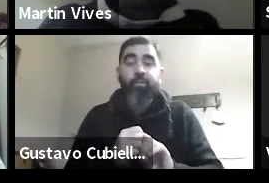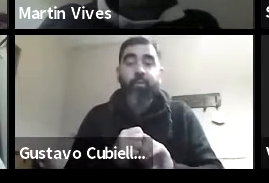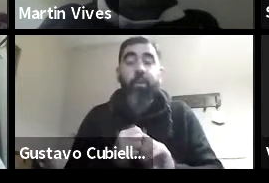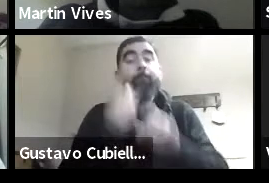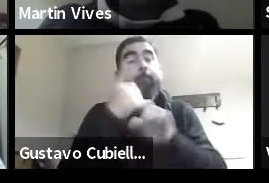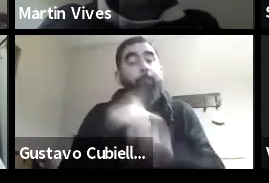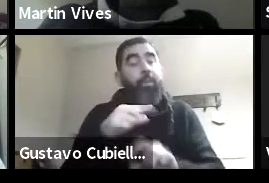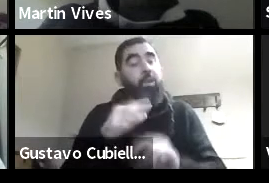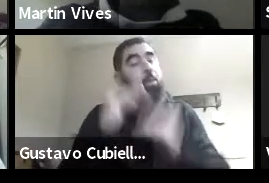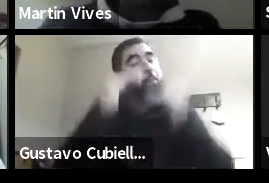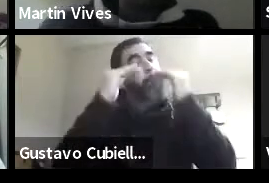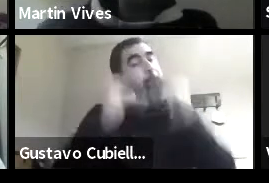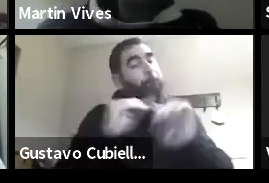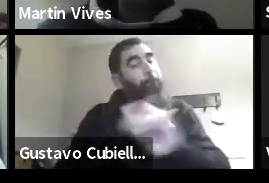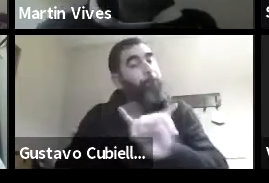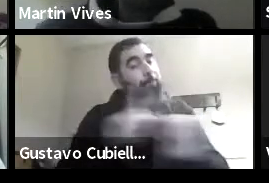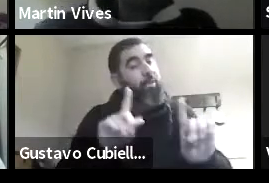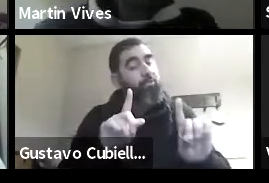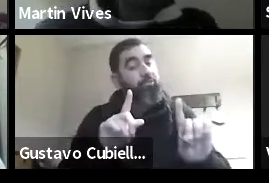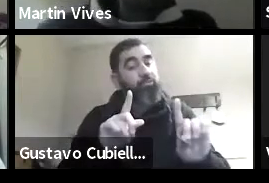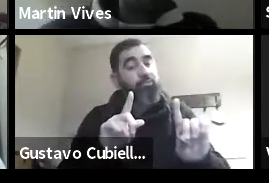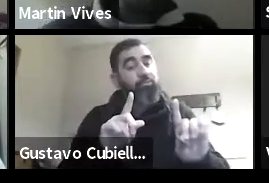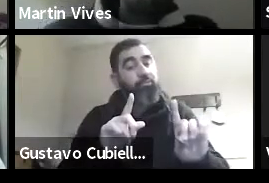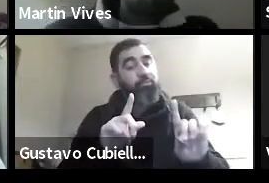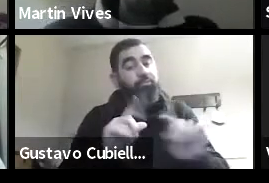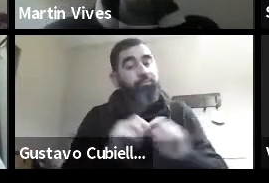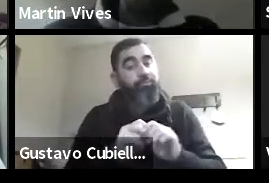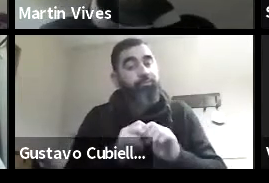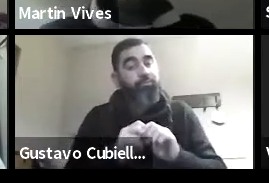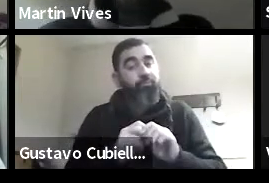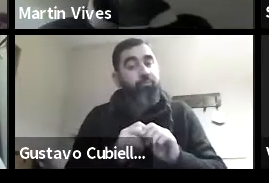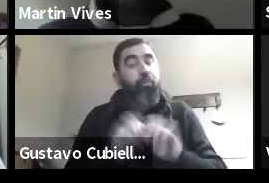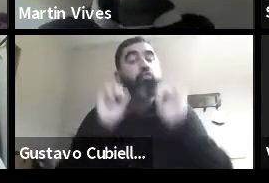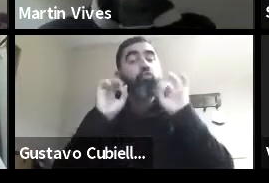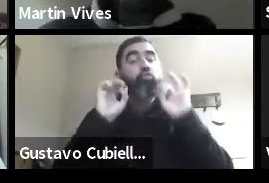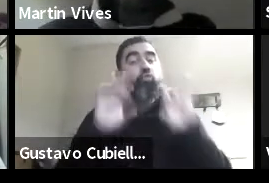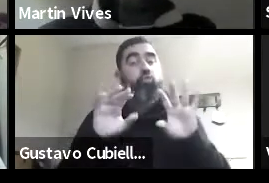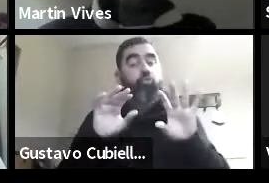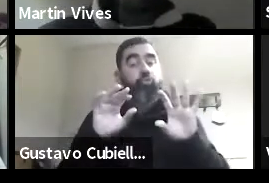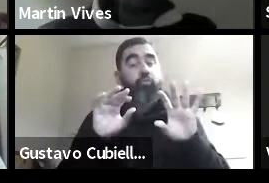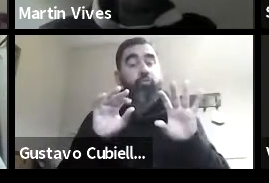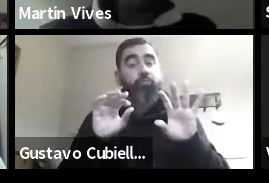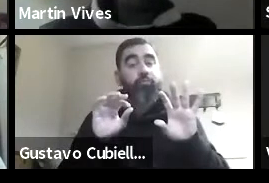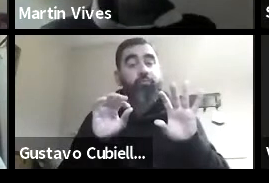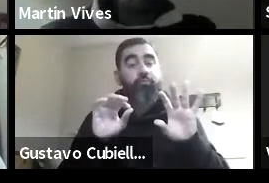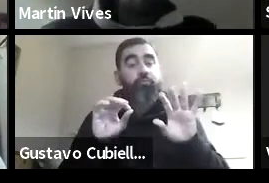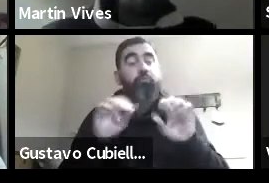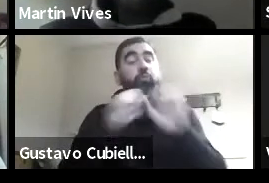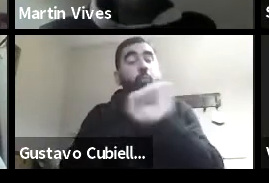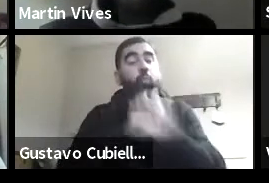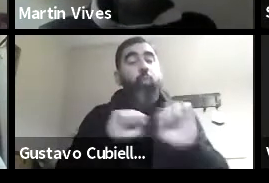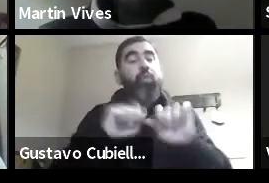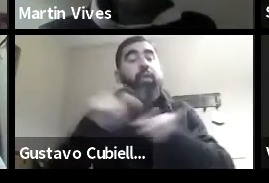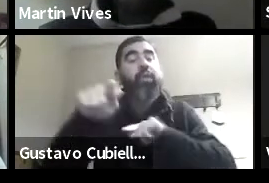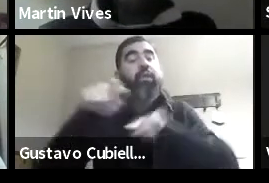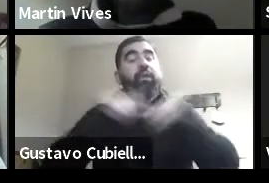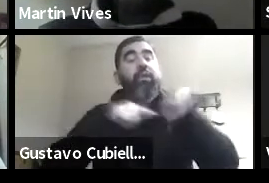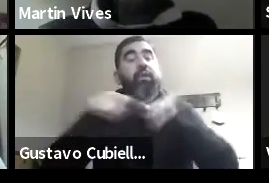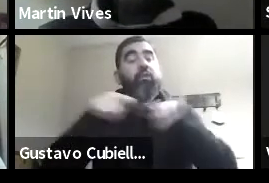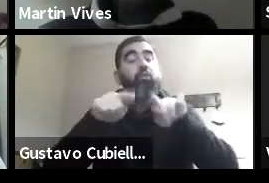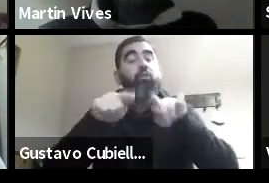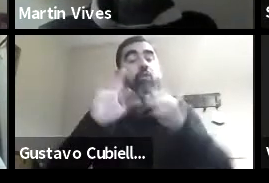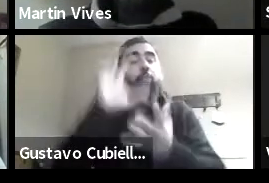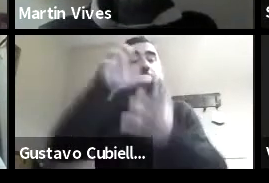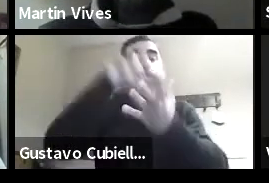restricción que implique que solamente se puede gestionar para el centro educativo